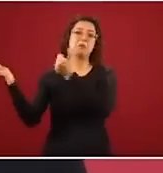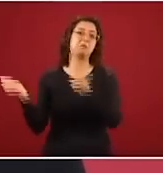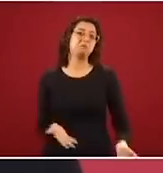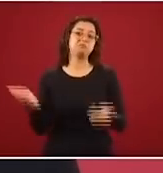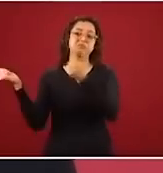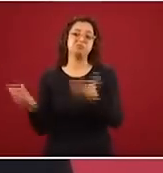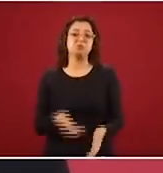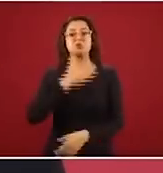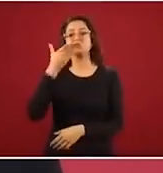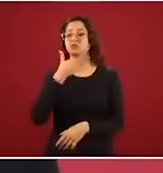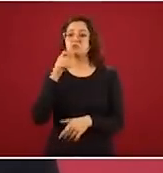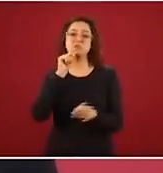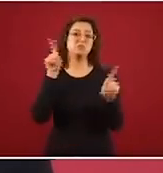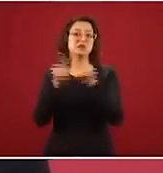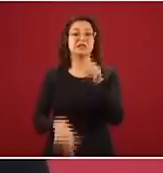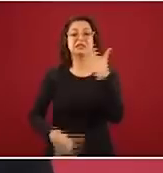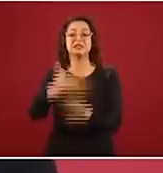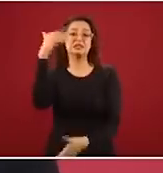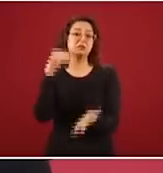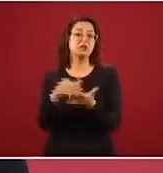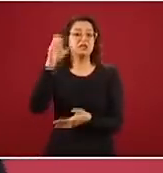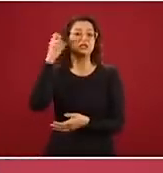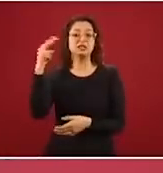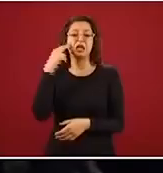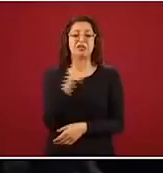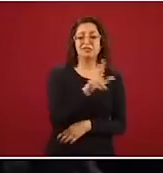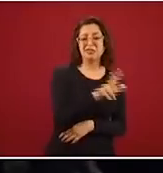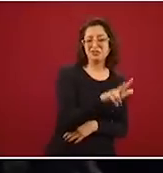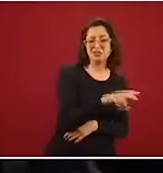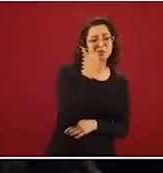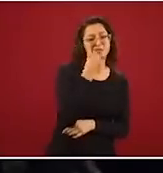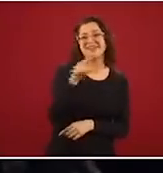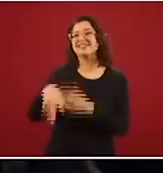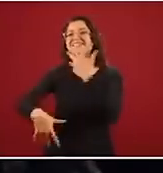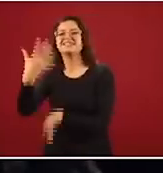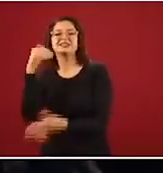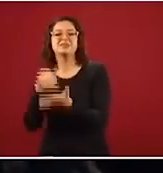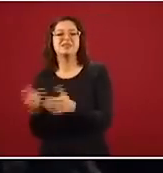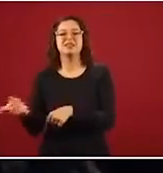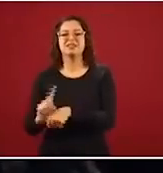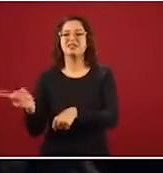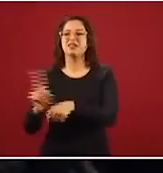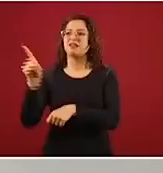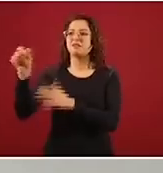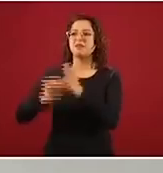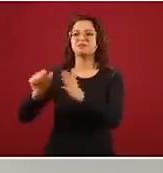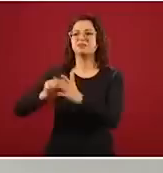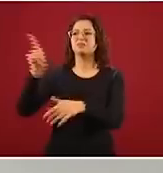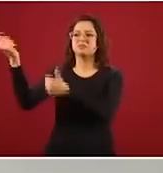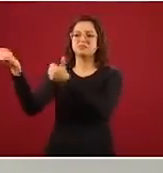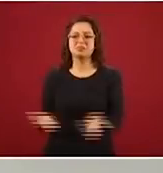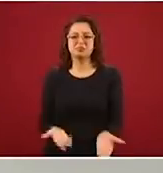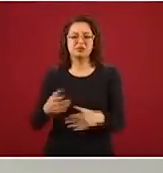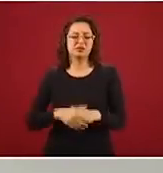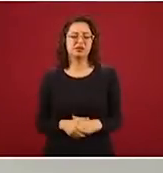México provenientes de China. 15,000, no 18, 15,000. De acuerdo a la evaluación